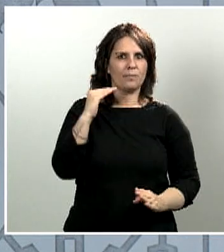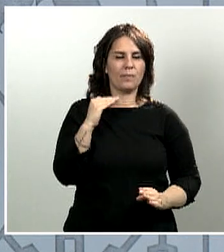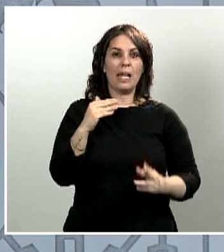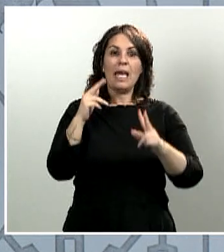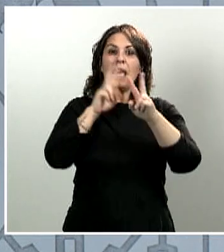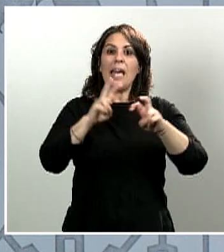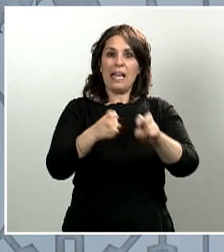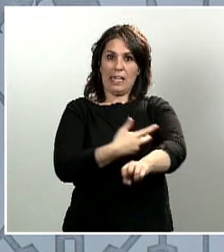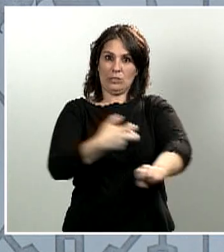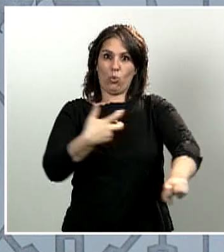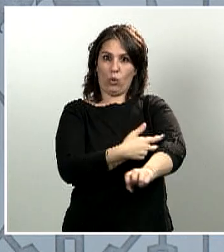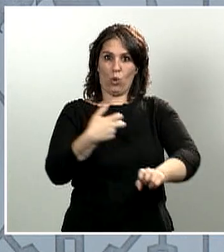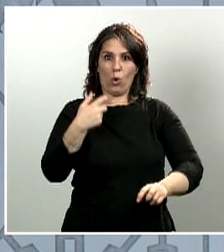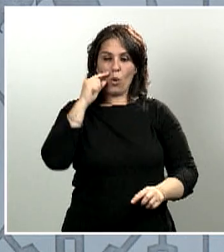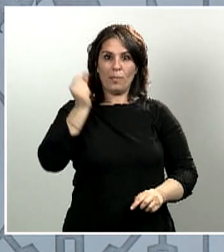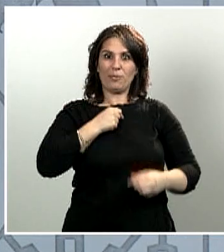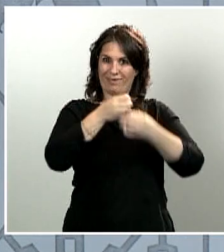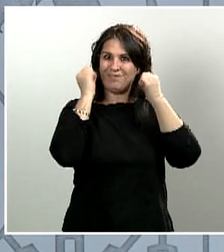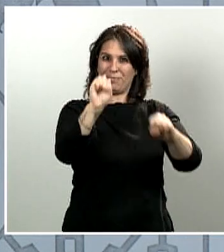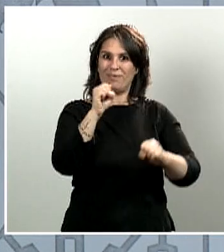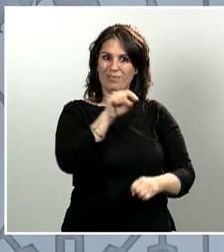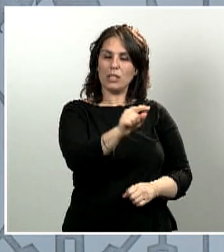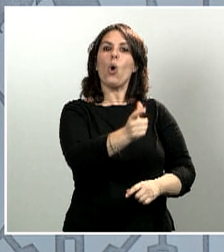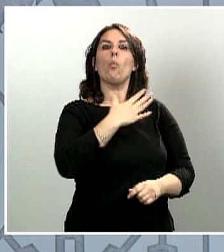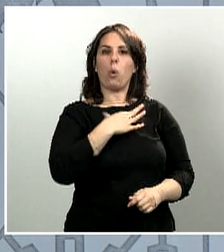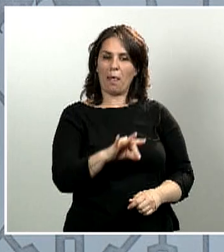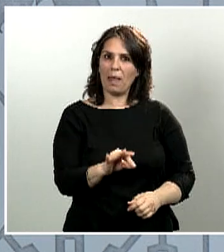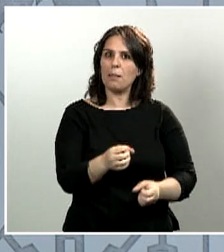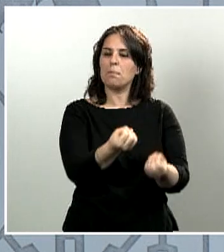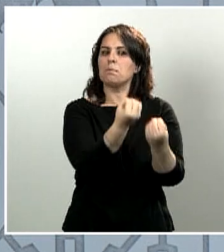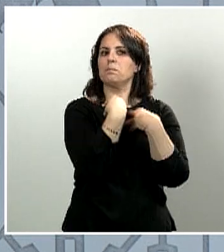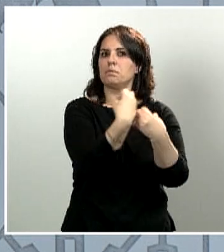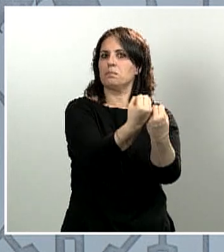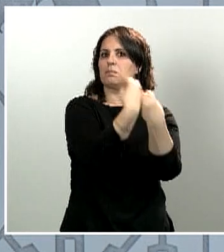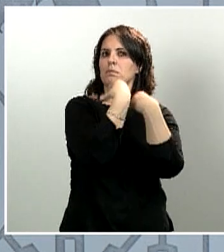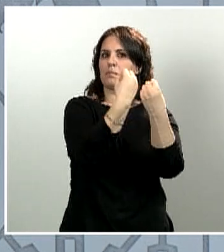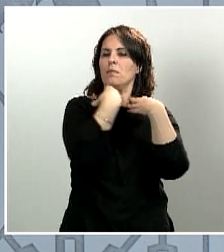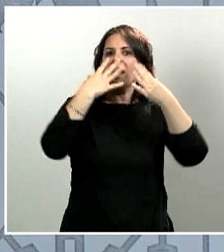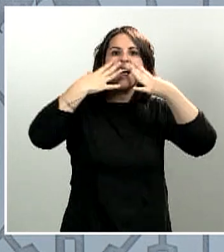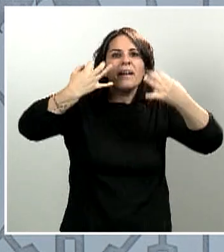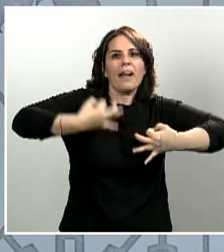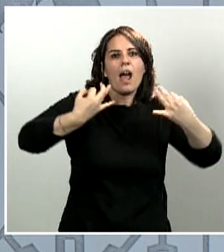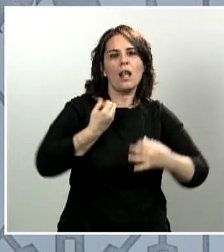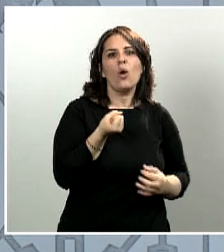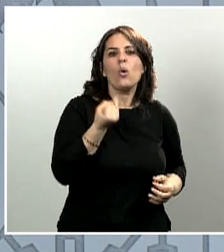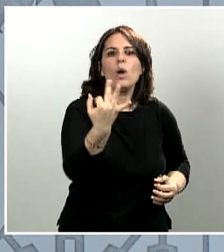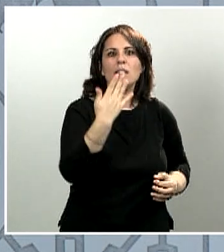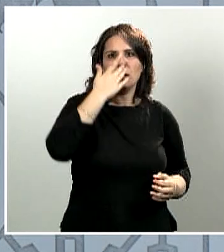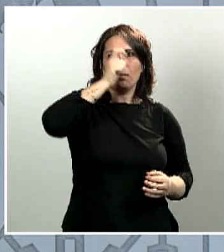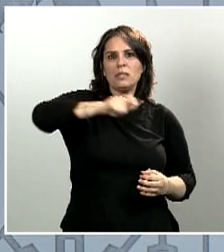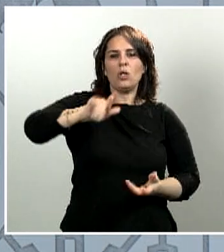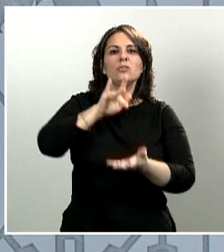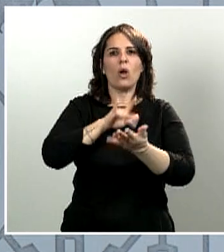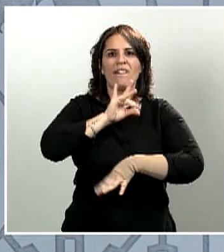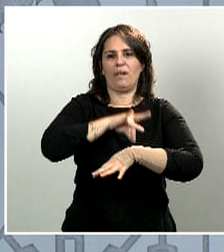antes puede aportar, porque nos puede dar valores reales del número de personas que han padecido la enfermedad y, por lo tanto, que han